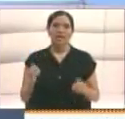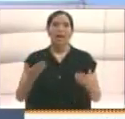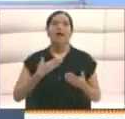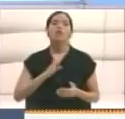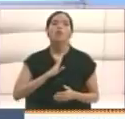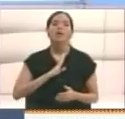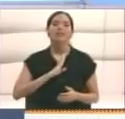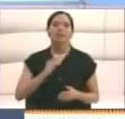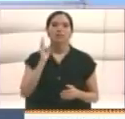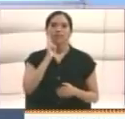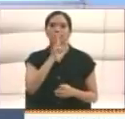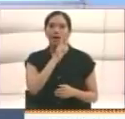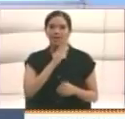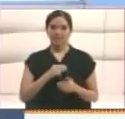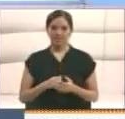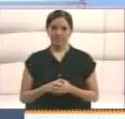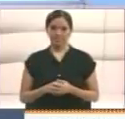madre.